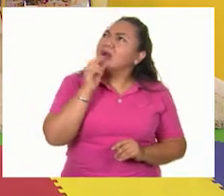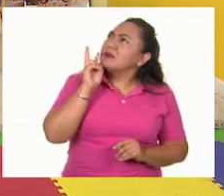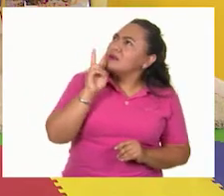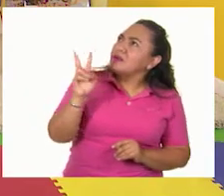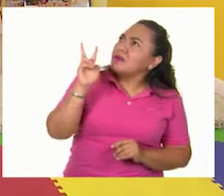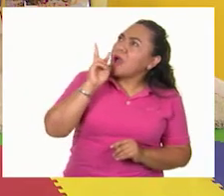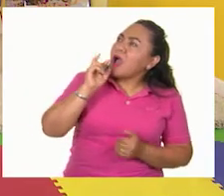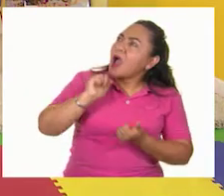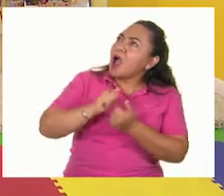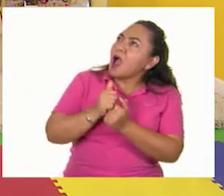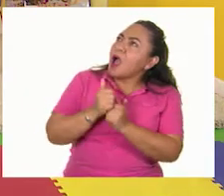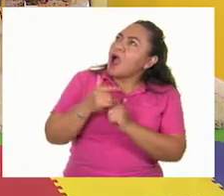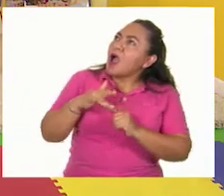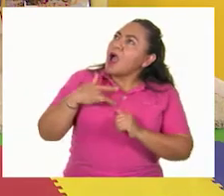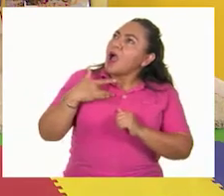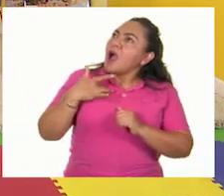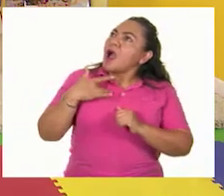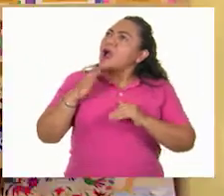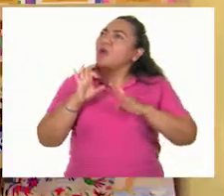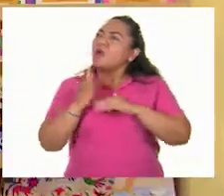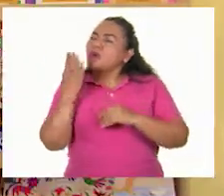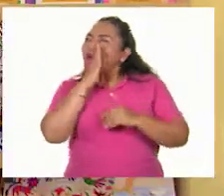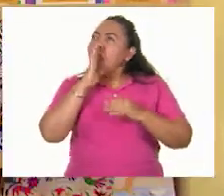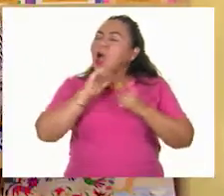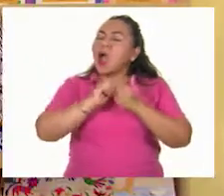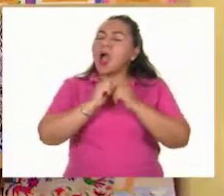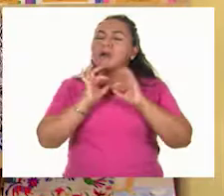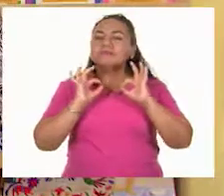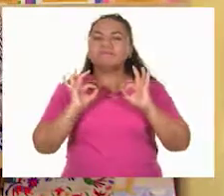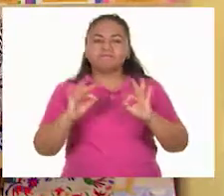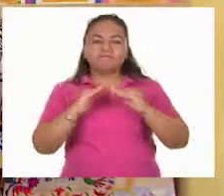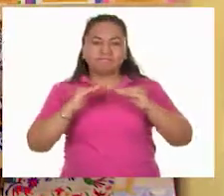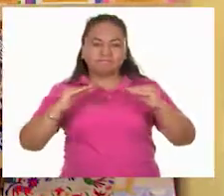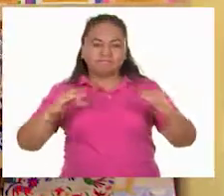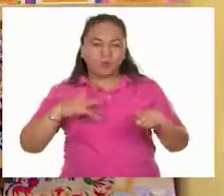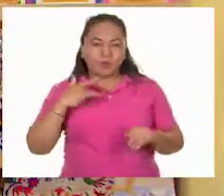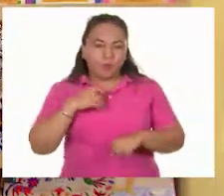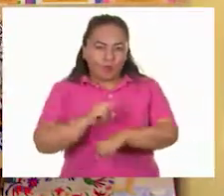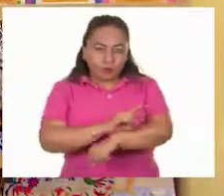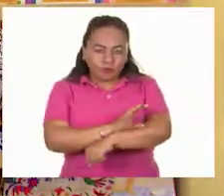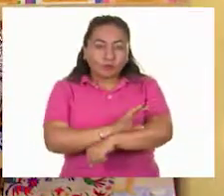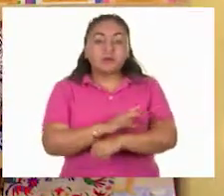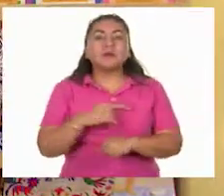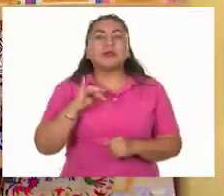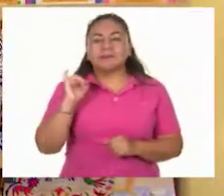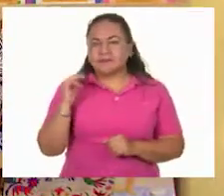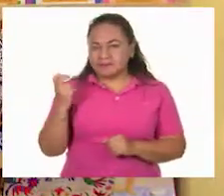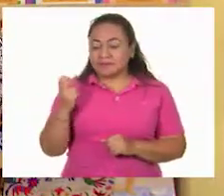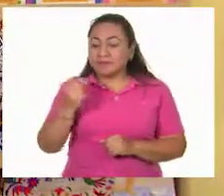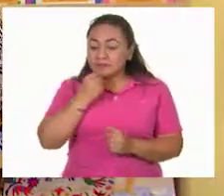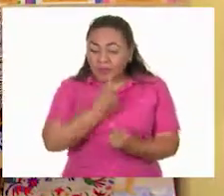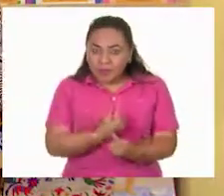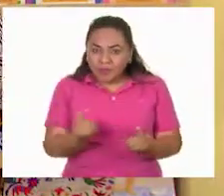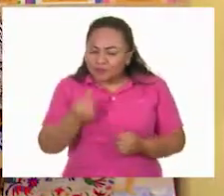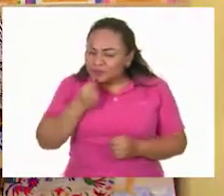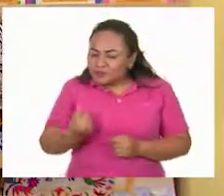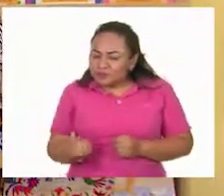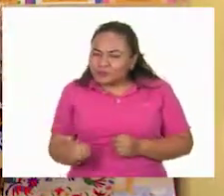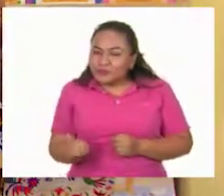adquieran de nuevo su estabilidad emocional. Así es. Mientras las niñas y los niños crecen y van